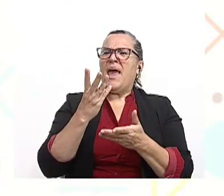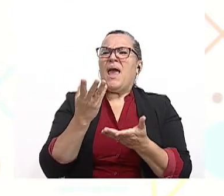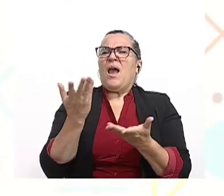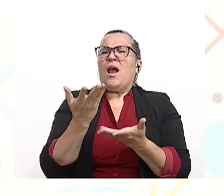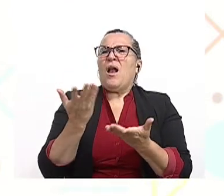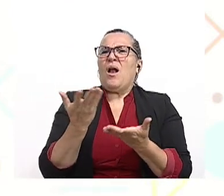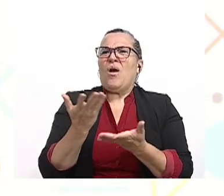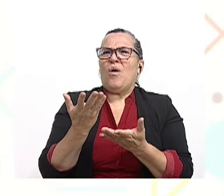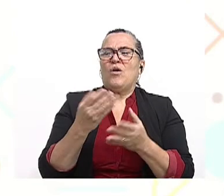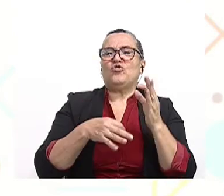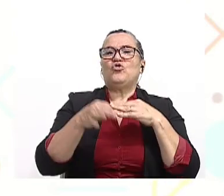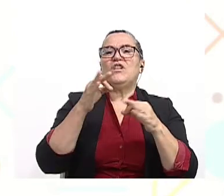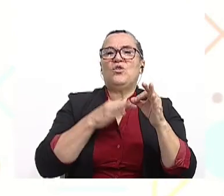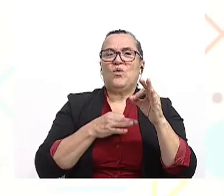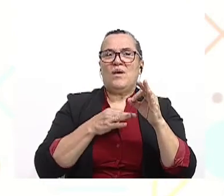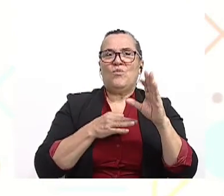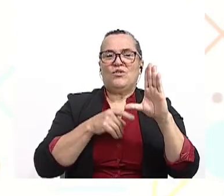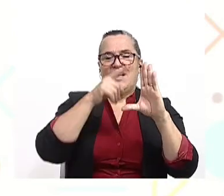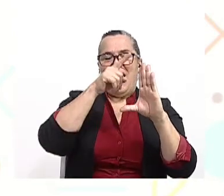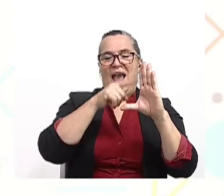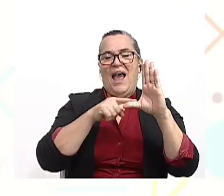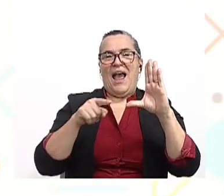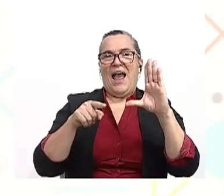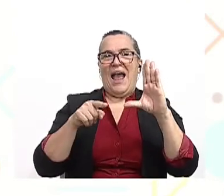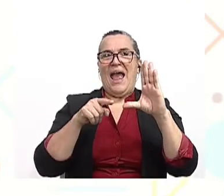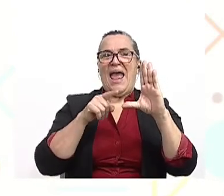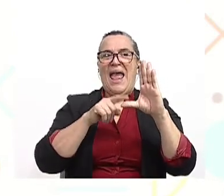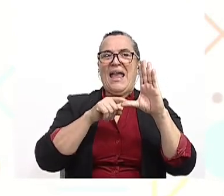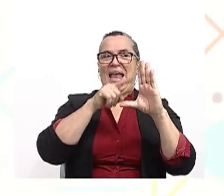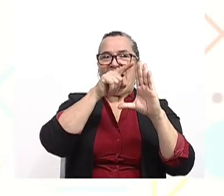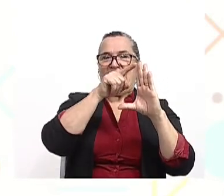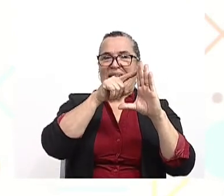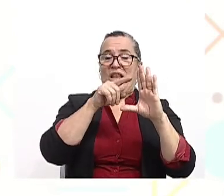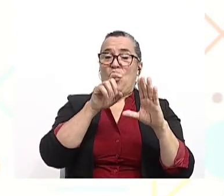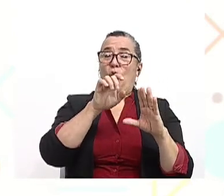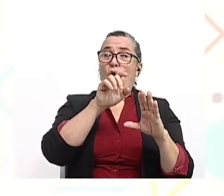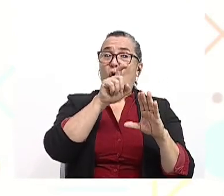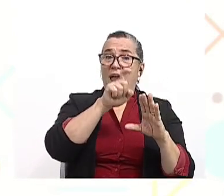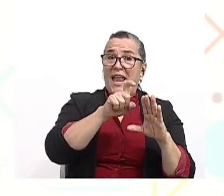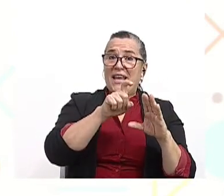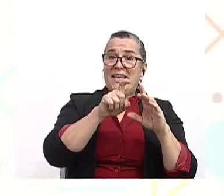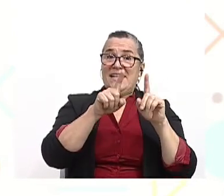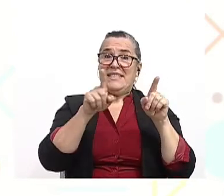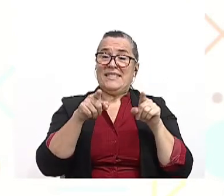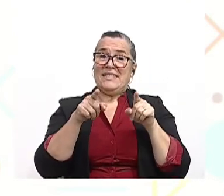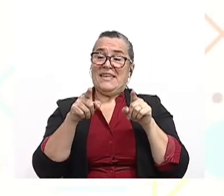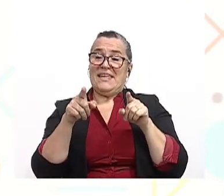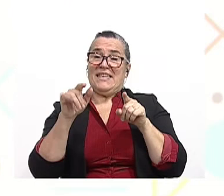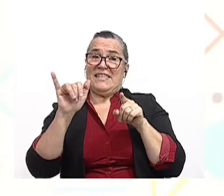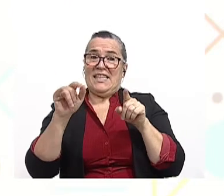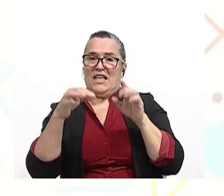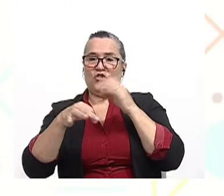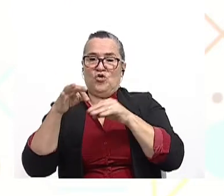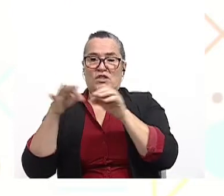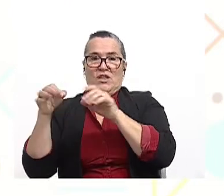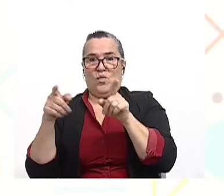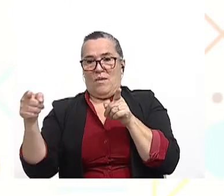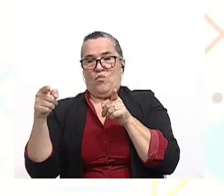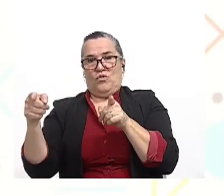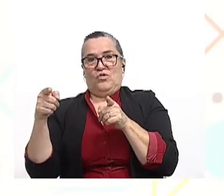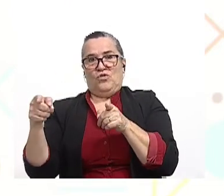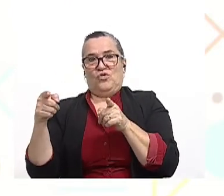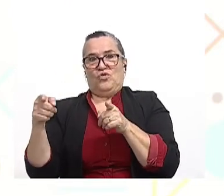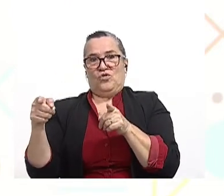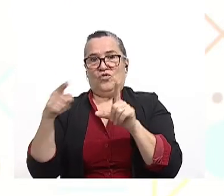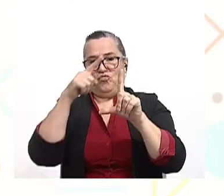sustituir en el criterio. Sustituimos x y sustituimos m de la siguiente forma. ¿De acuerdo? Despejando